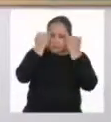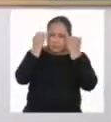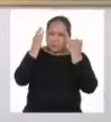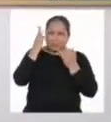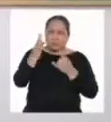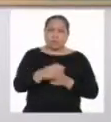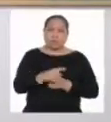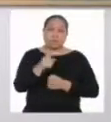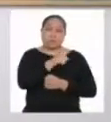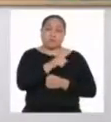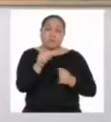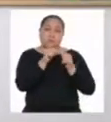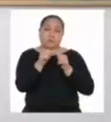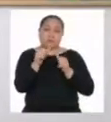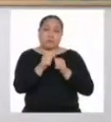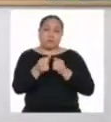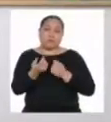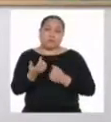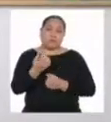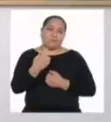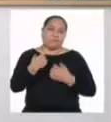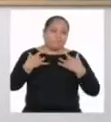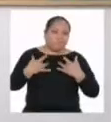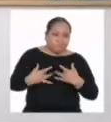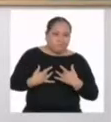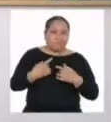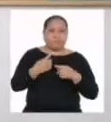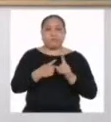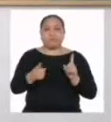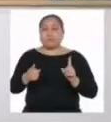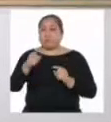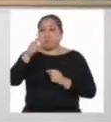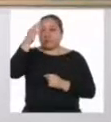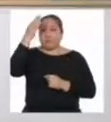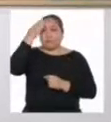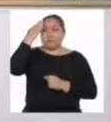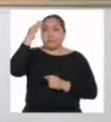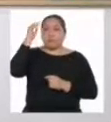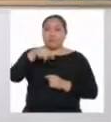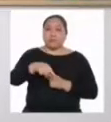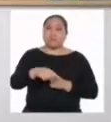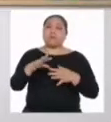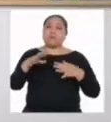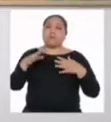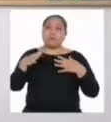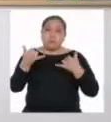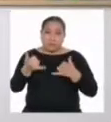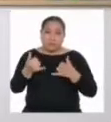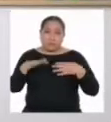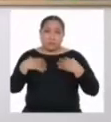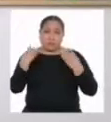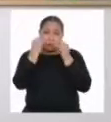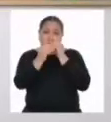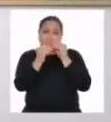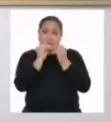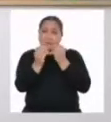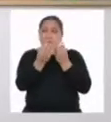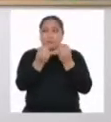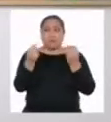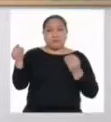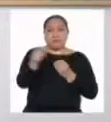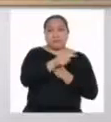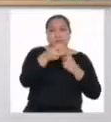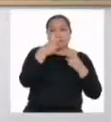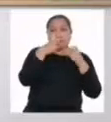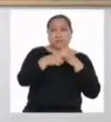futuro. Aunque esas cifras son desalentadoras, debes saber que aún estamos a tiempo de revertir muchas de